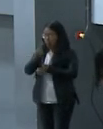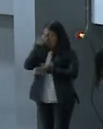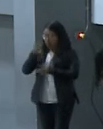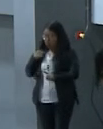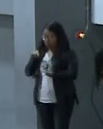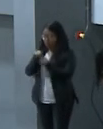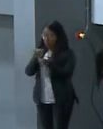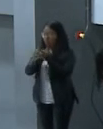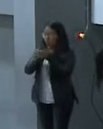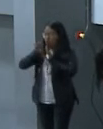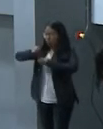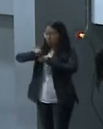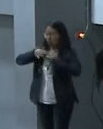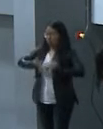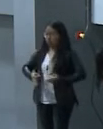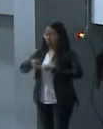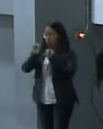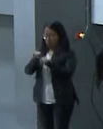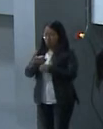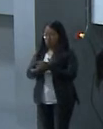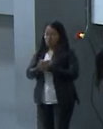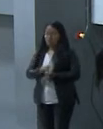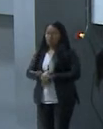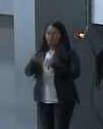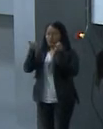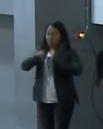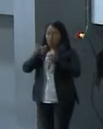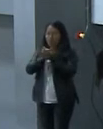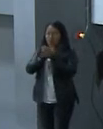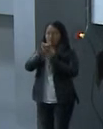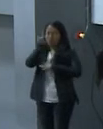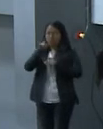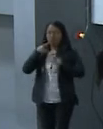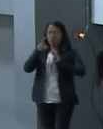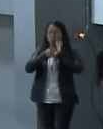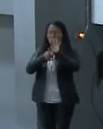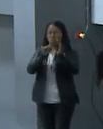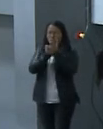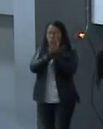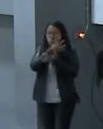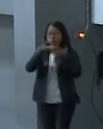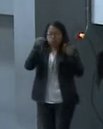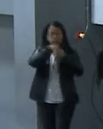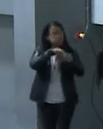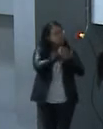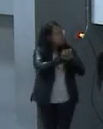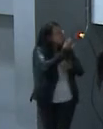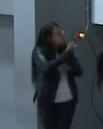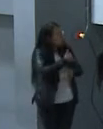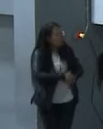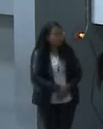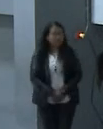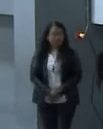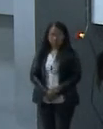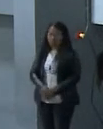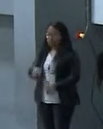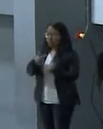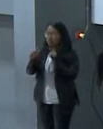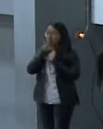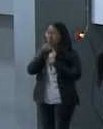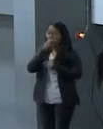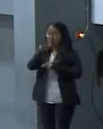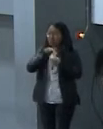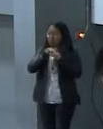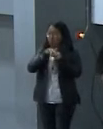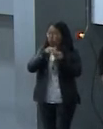llegar a la formalización plena después y esperamos llegar a la figura de la provisionalidad que ahí está incluida. Pero siendo responsables con el recurso